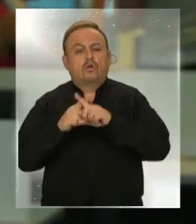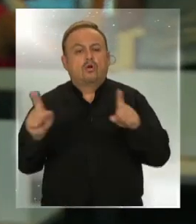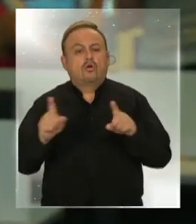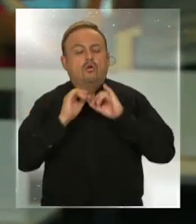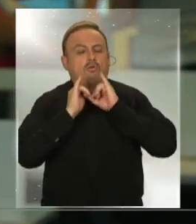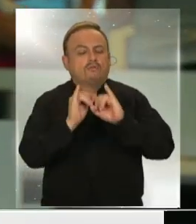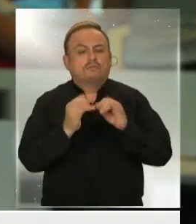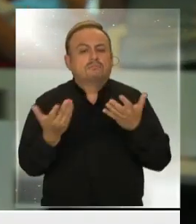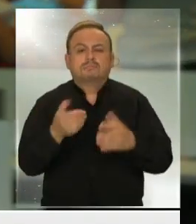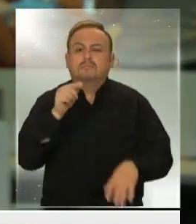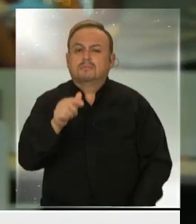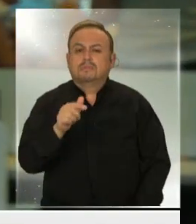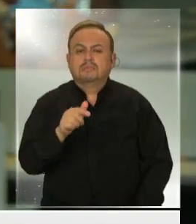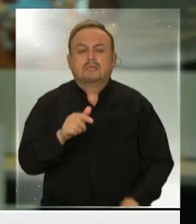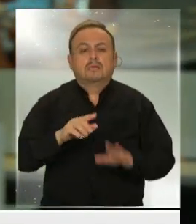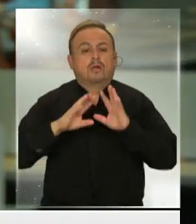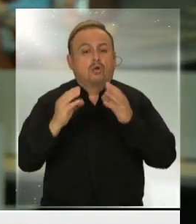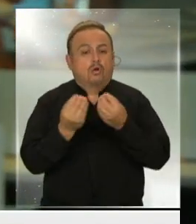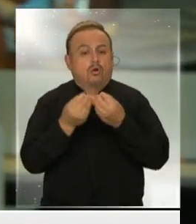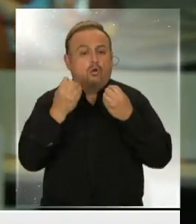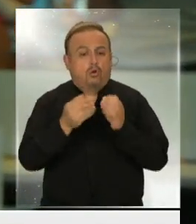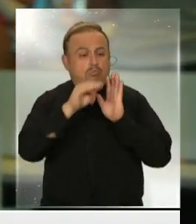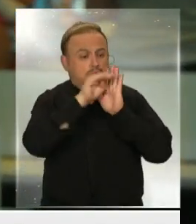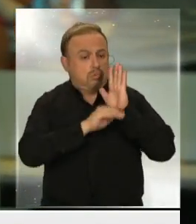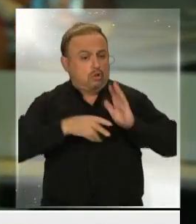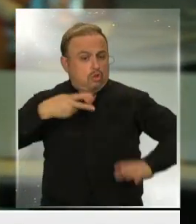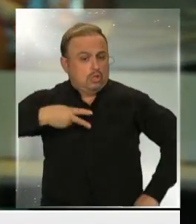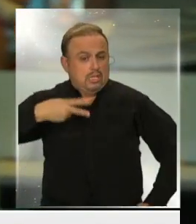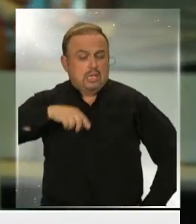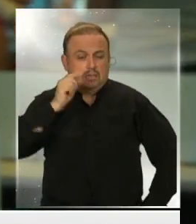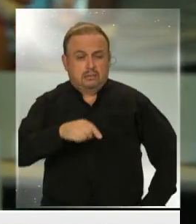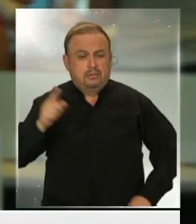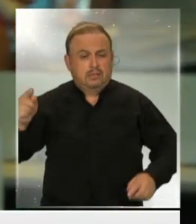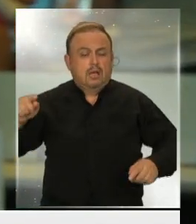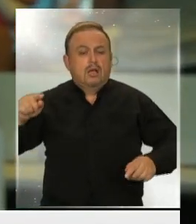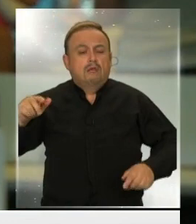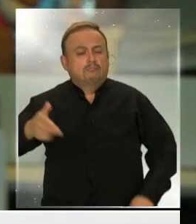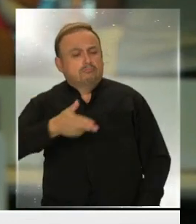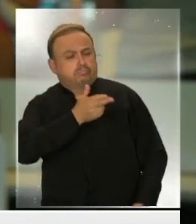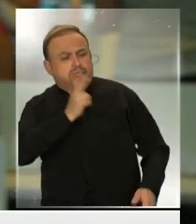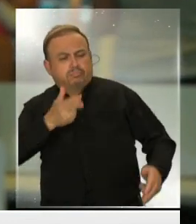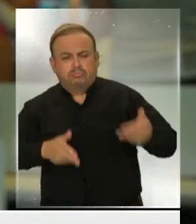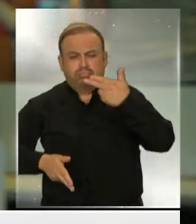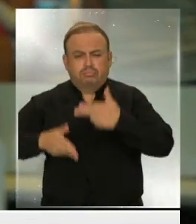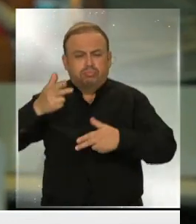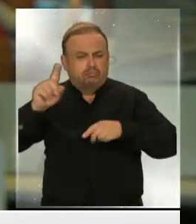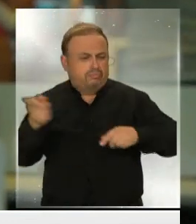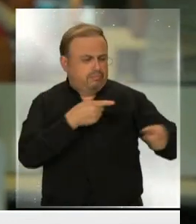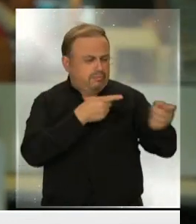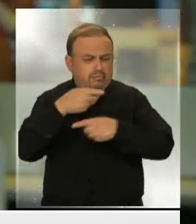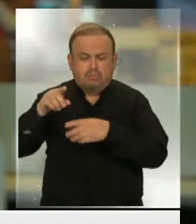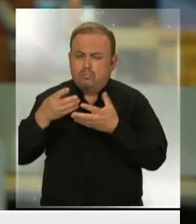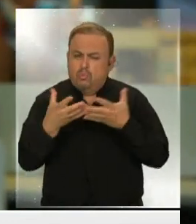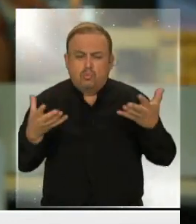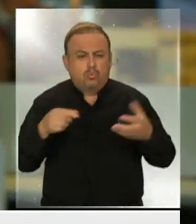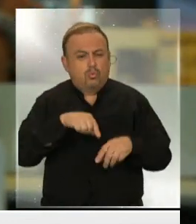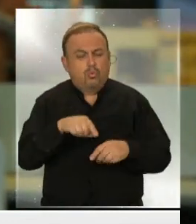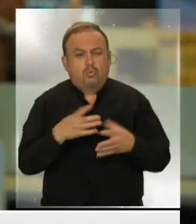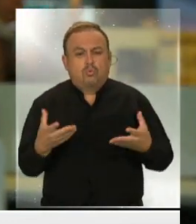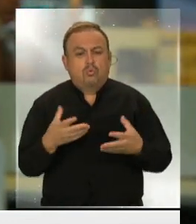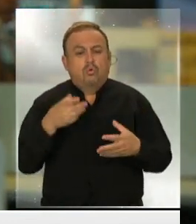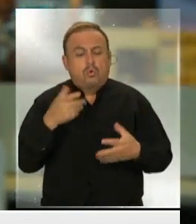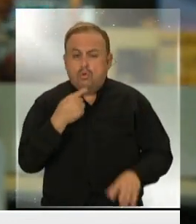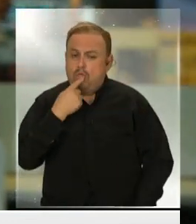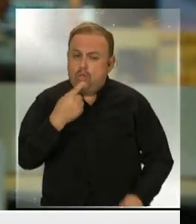Siguiente información, completando también nuestra pauta noticiosa, las balaceras parecen no terminar y siguen dejando además tras de